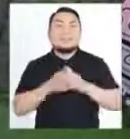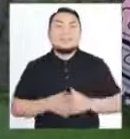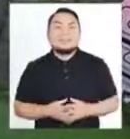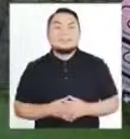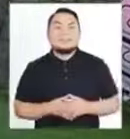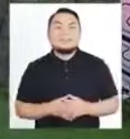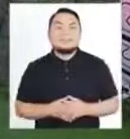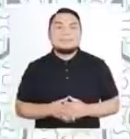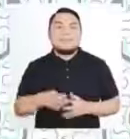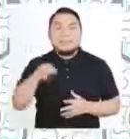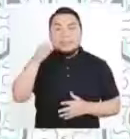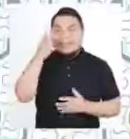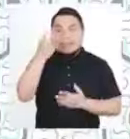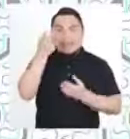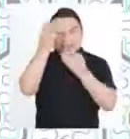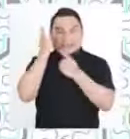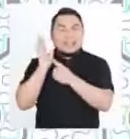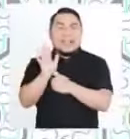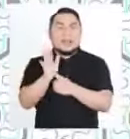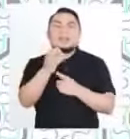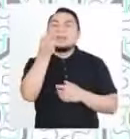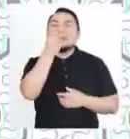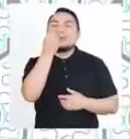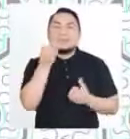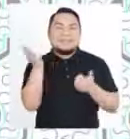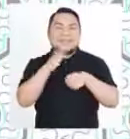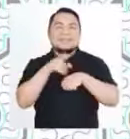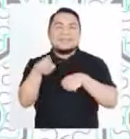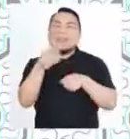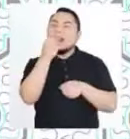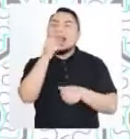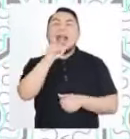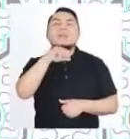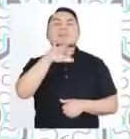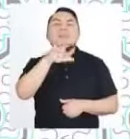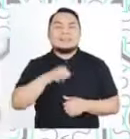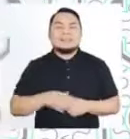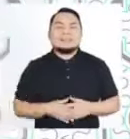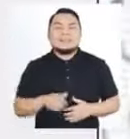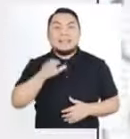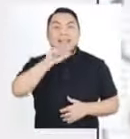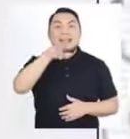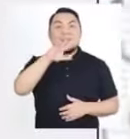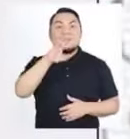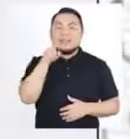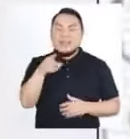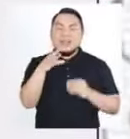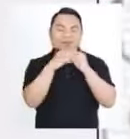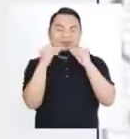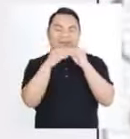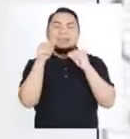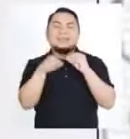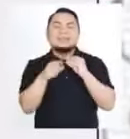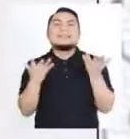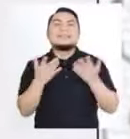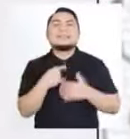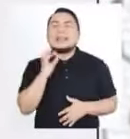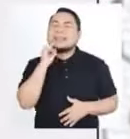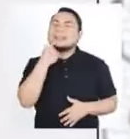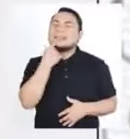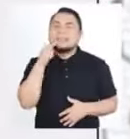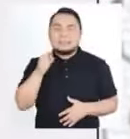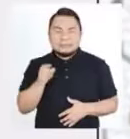¡Listo! Ahí va la información nutricional sobre el aguaje. El aguaje es una fruta con